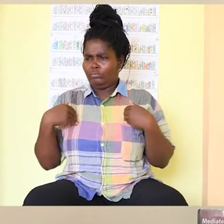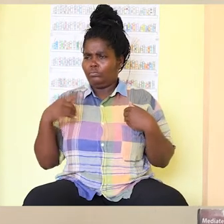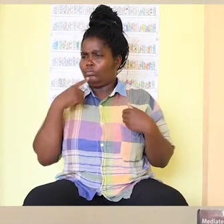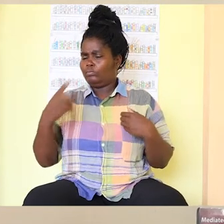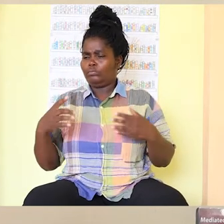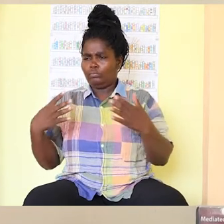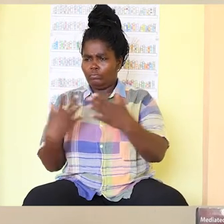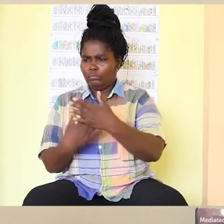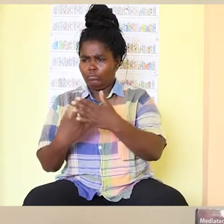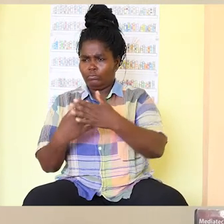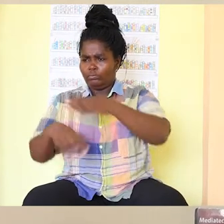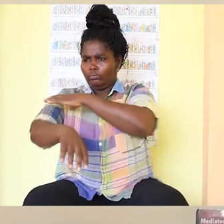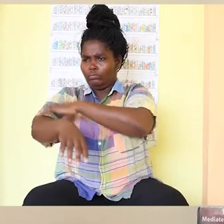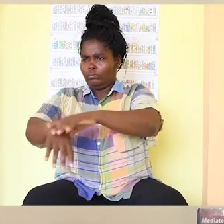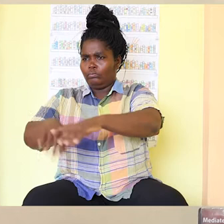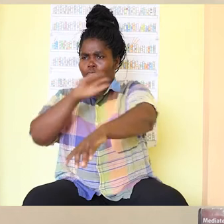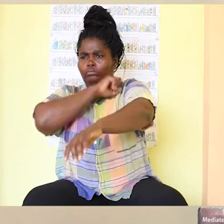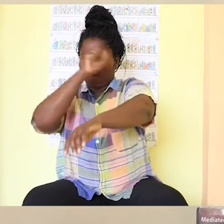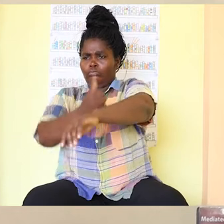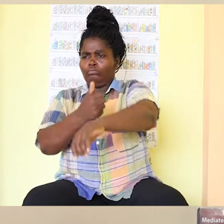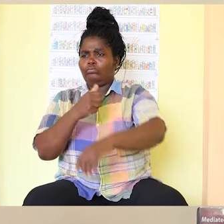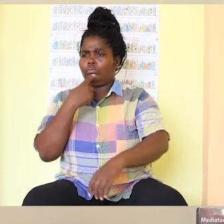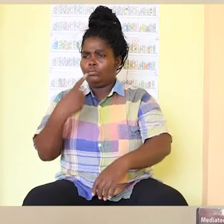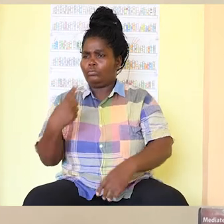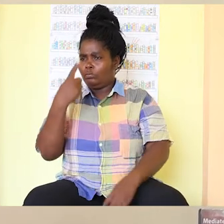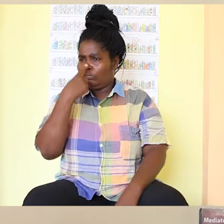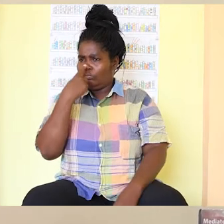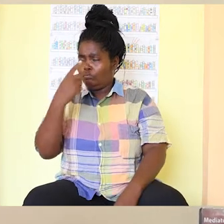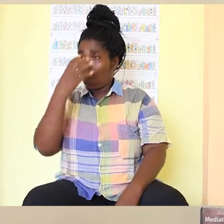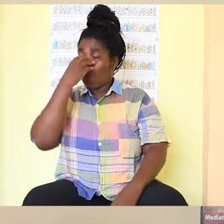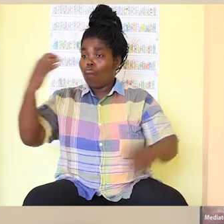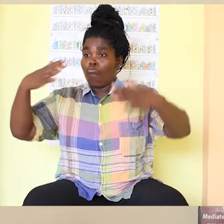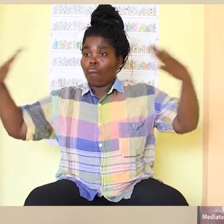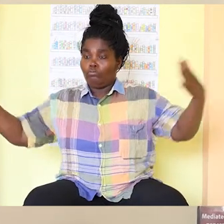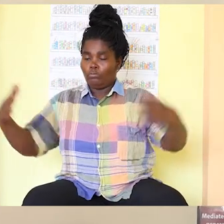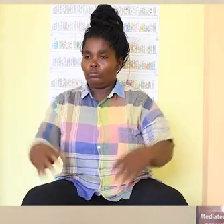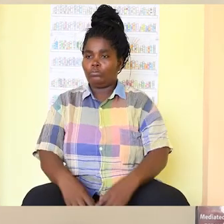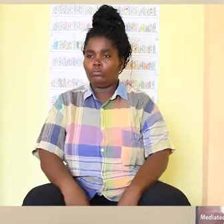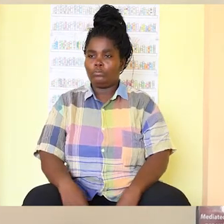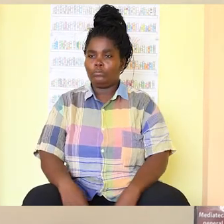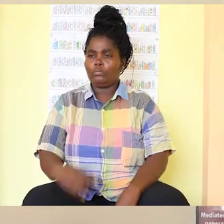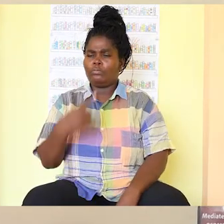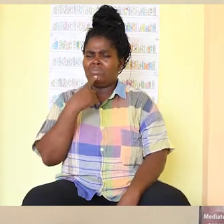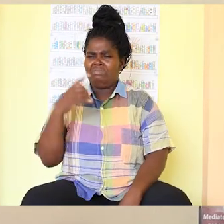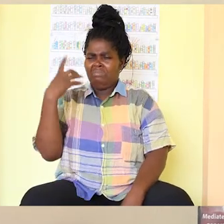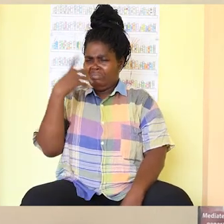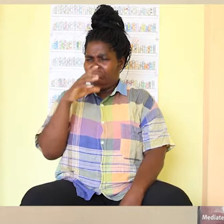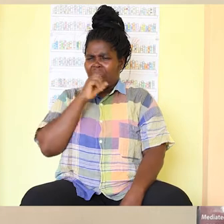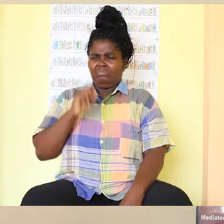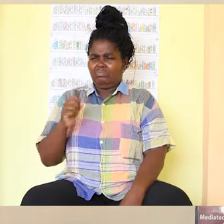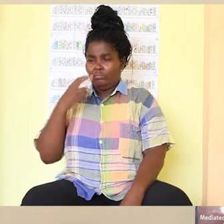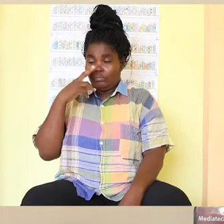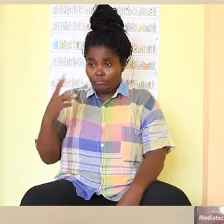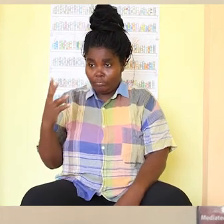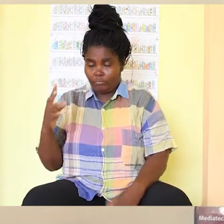peludos, brazos forzudos y una nariz muy enorme. Era tan malvado que vigilaba